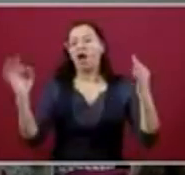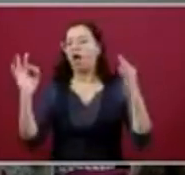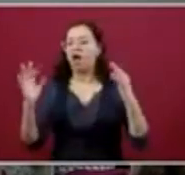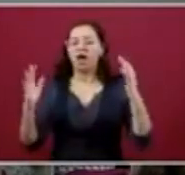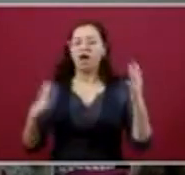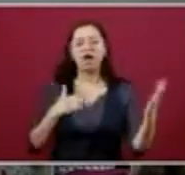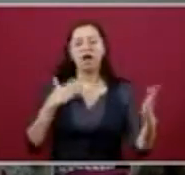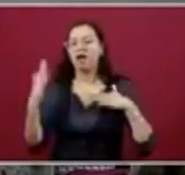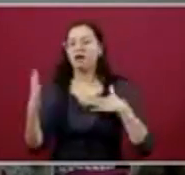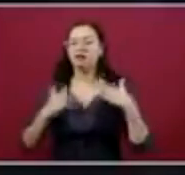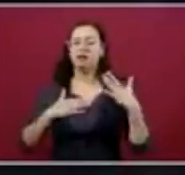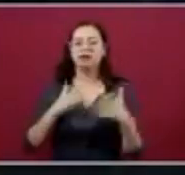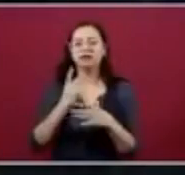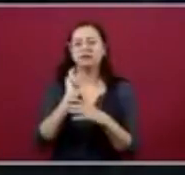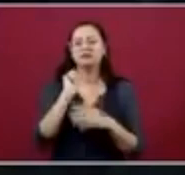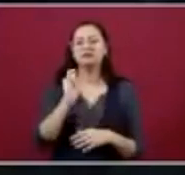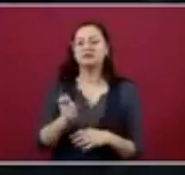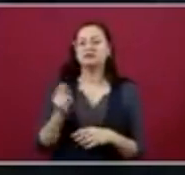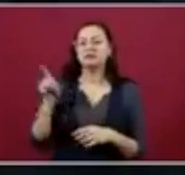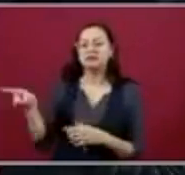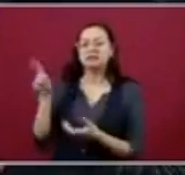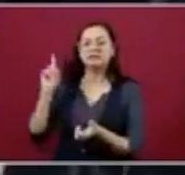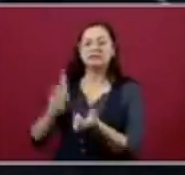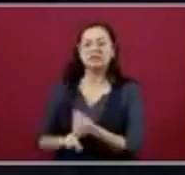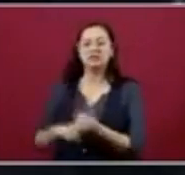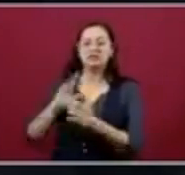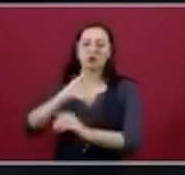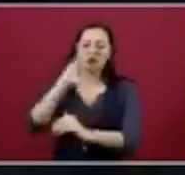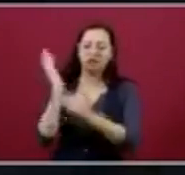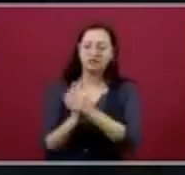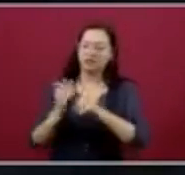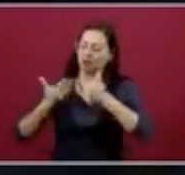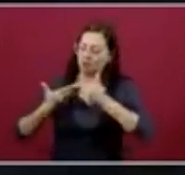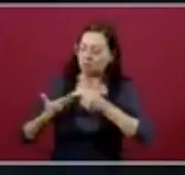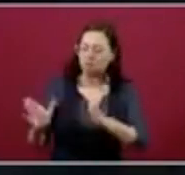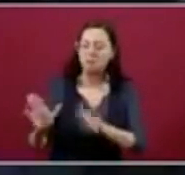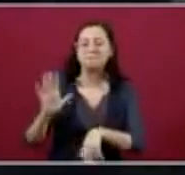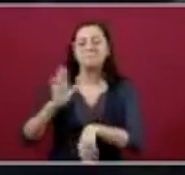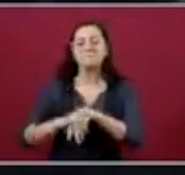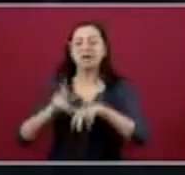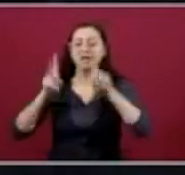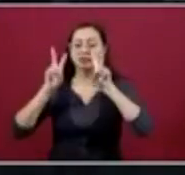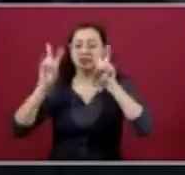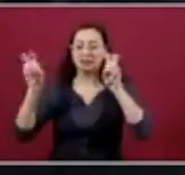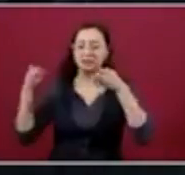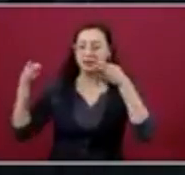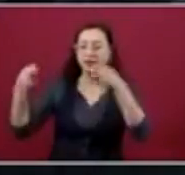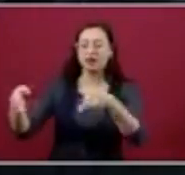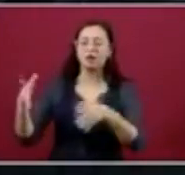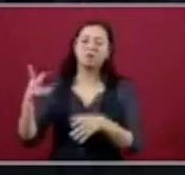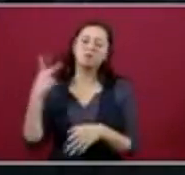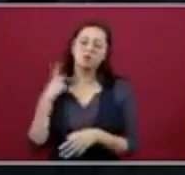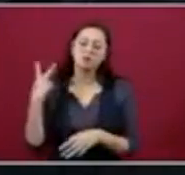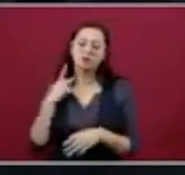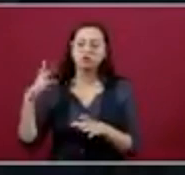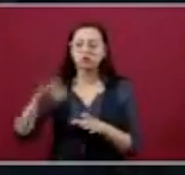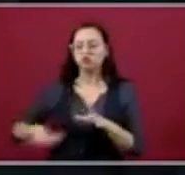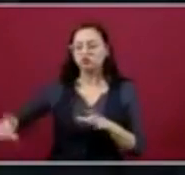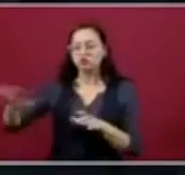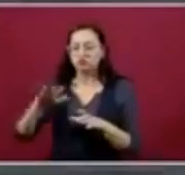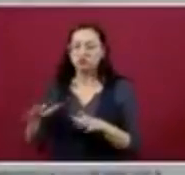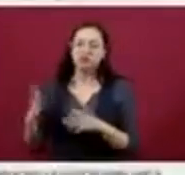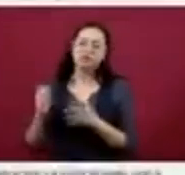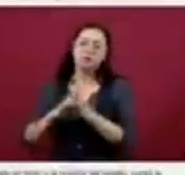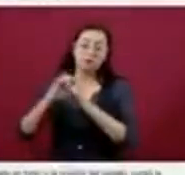apertura, particularmente de cuestiones que tenían que ver con movimientos políticos y sociales, y en específico el movimiento